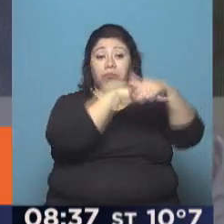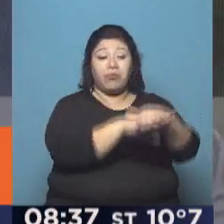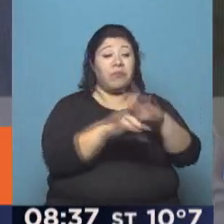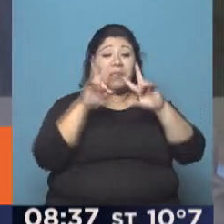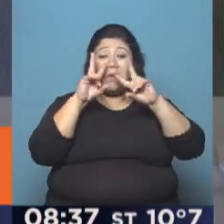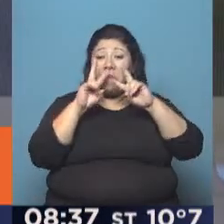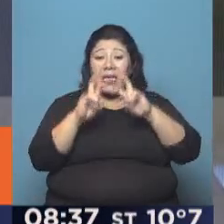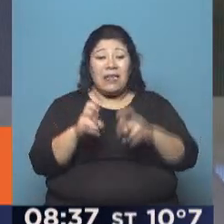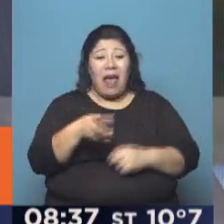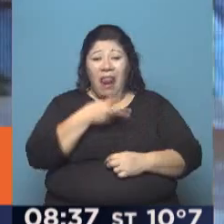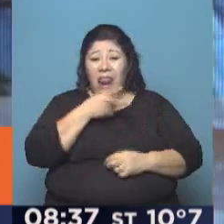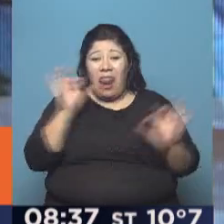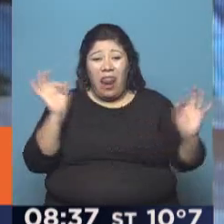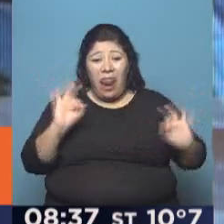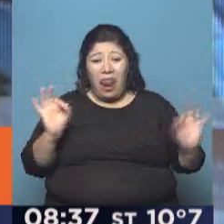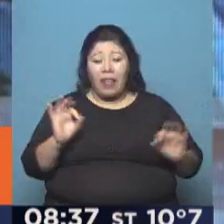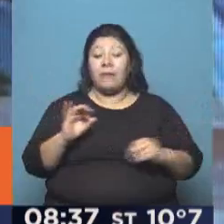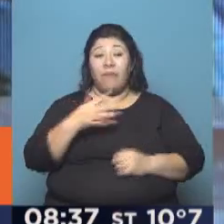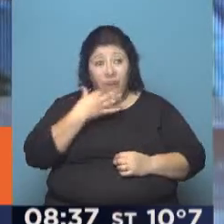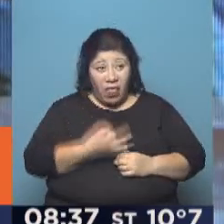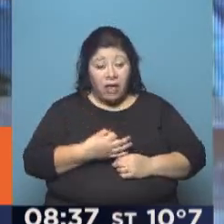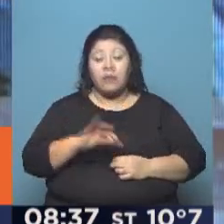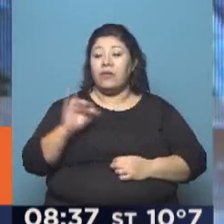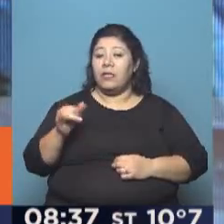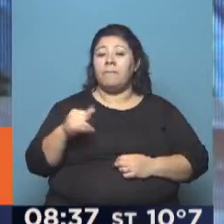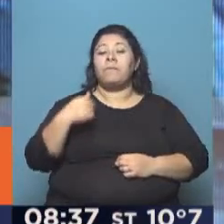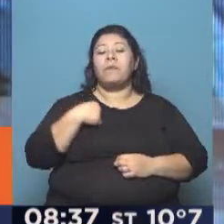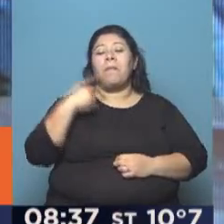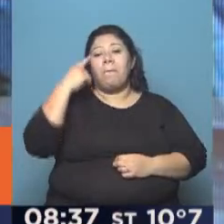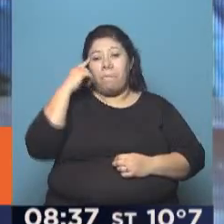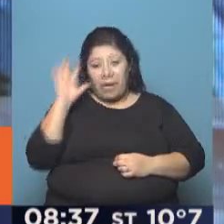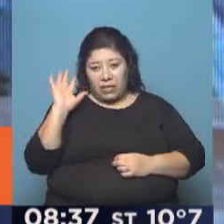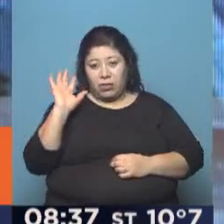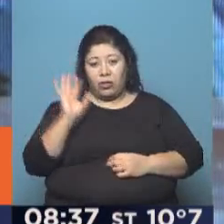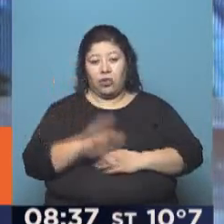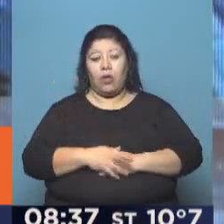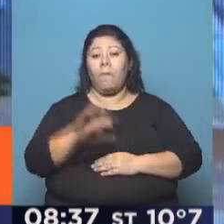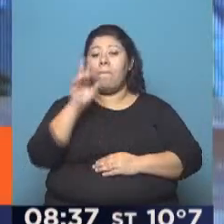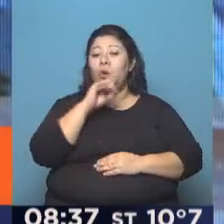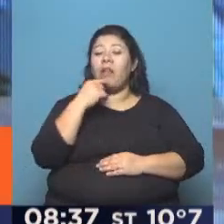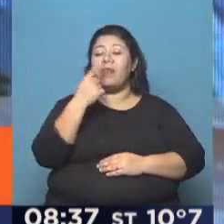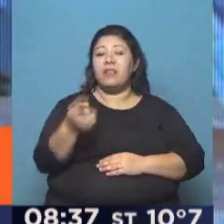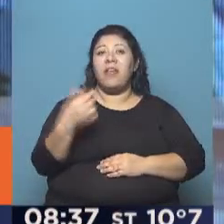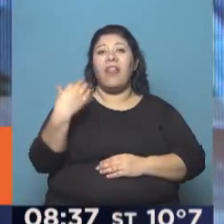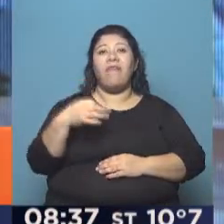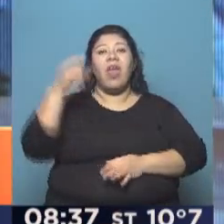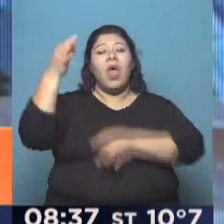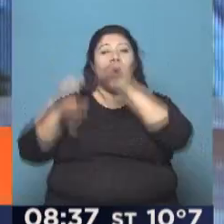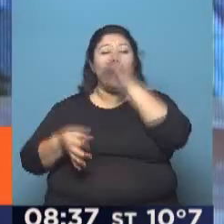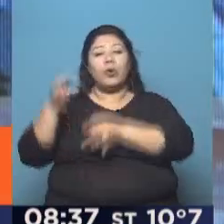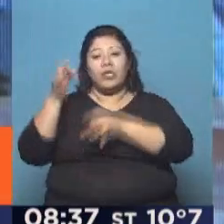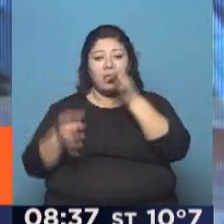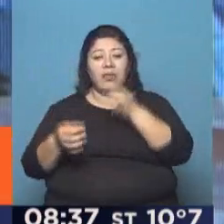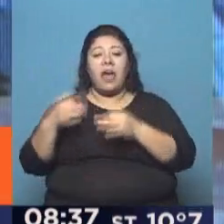realidad es la verdad eh A ver a mí me parece que hay que ser Tal vez un poco poco más indulgente con la justicia en